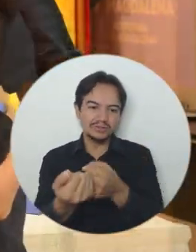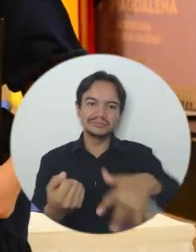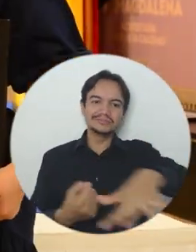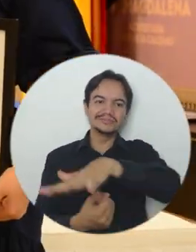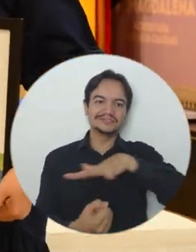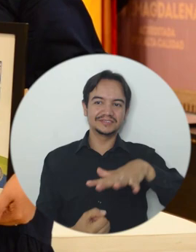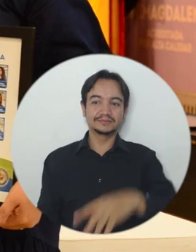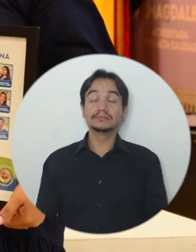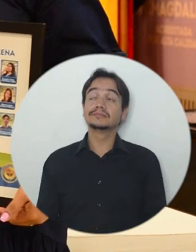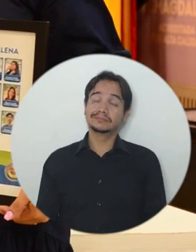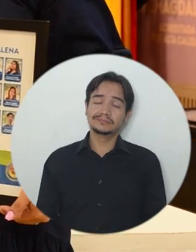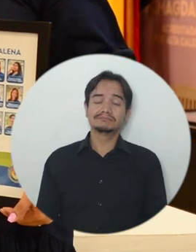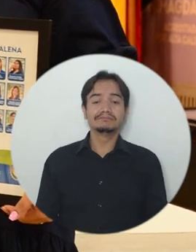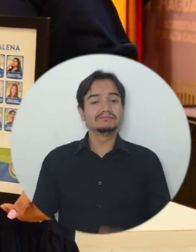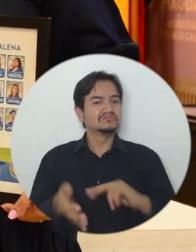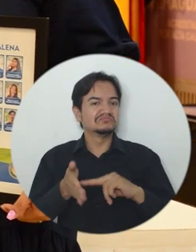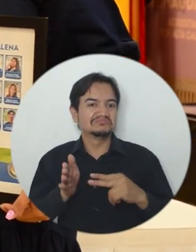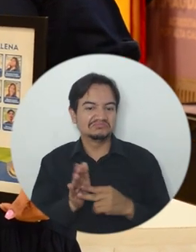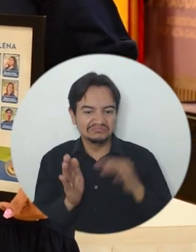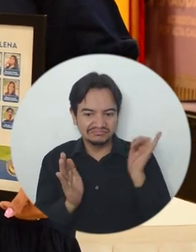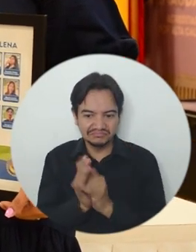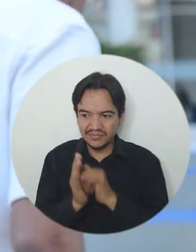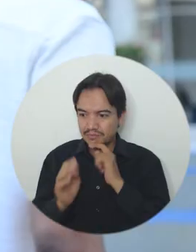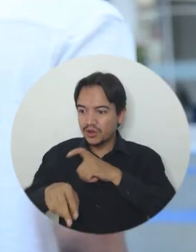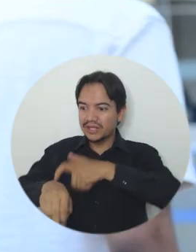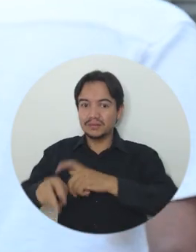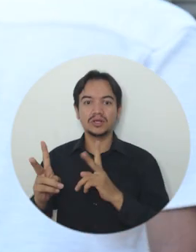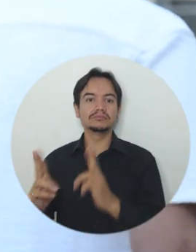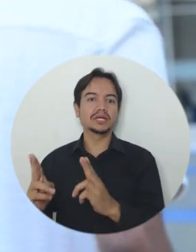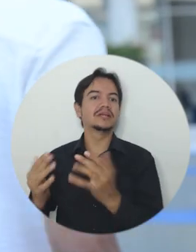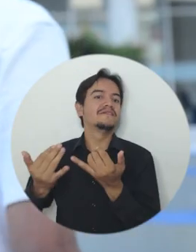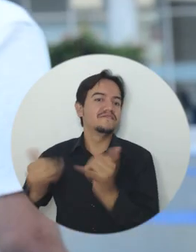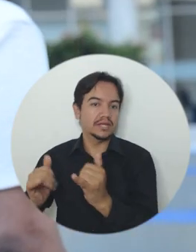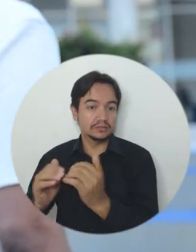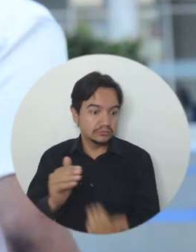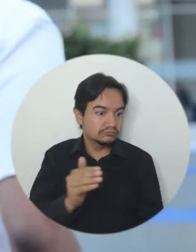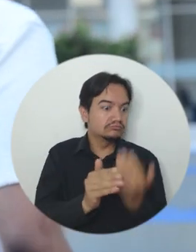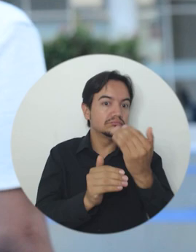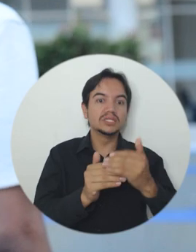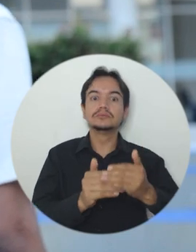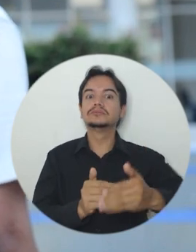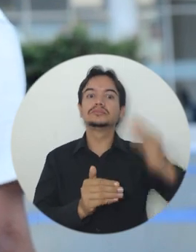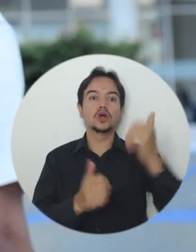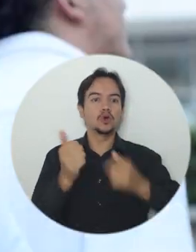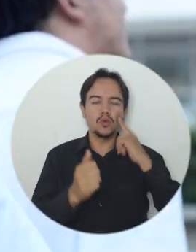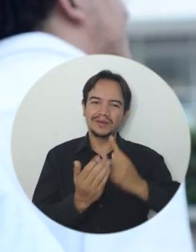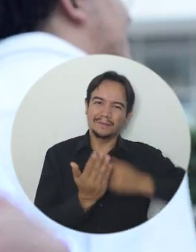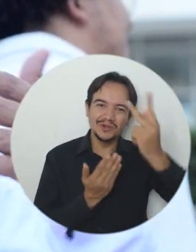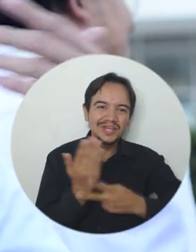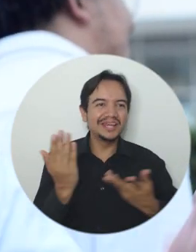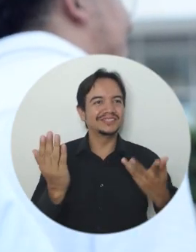positivos en el territorio ya que marca entonces lo que es la finalización de una etapa y el inicio de una aún más importante